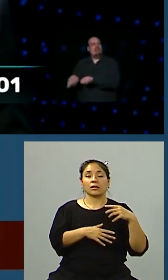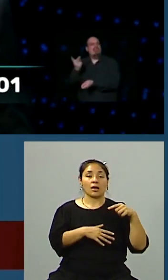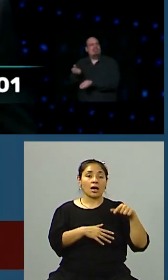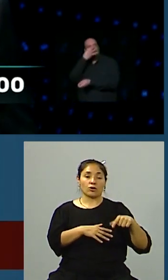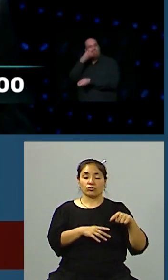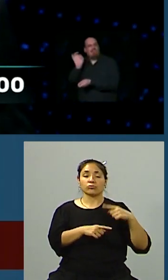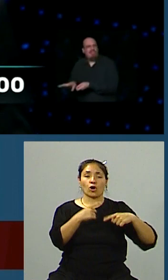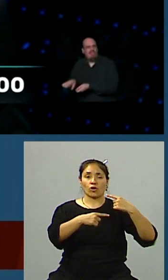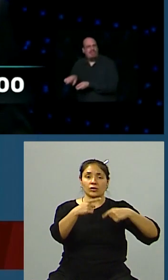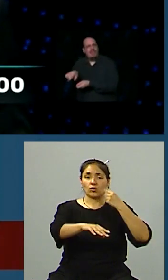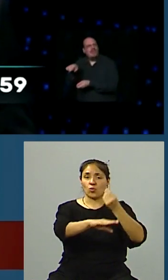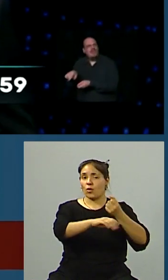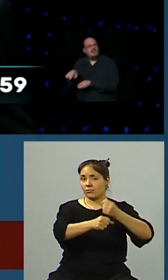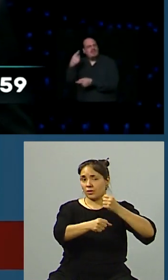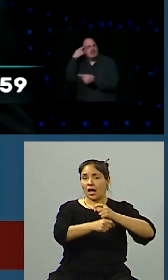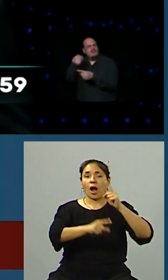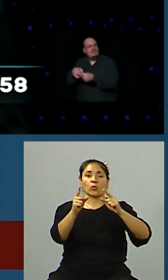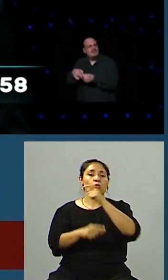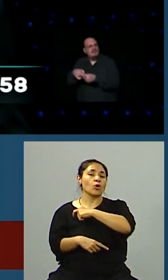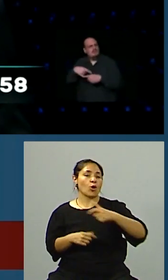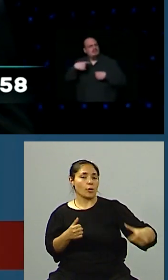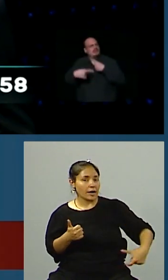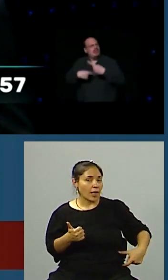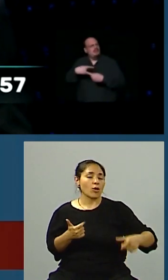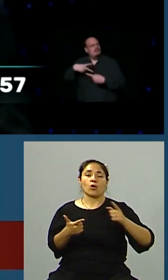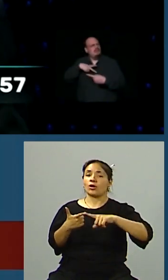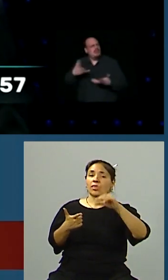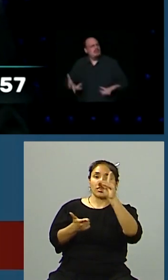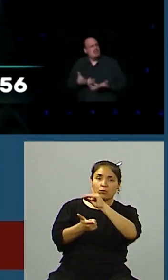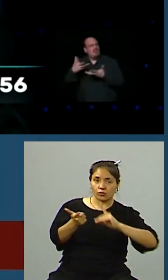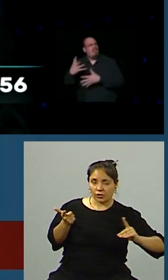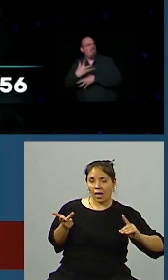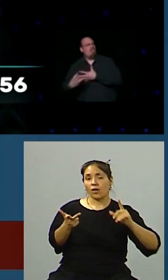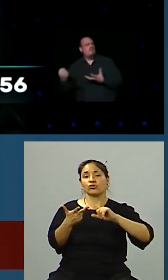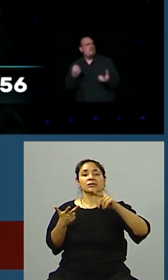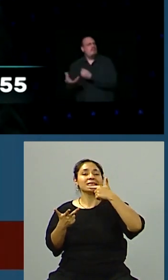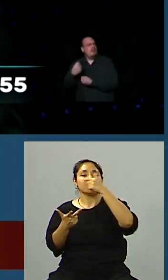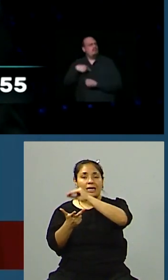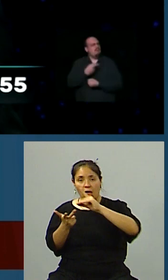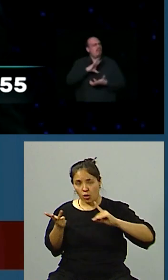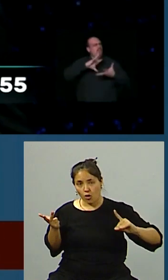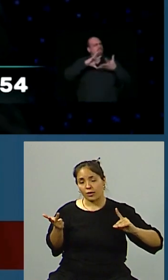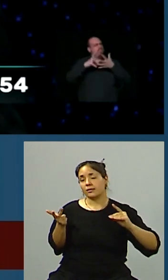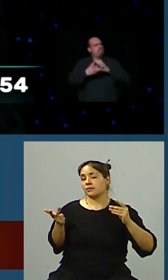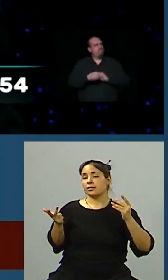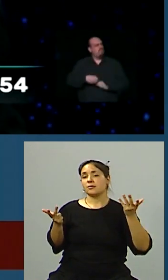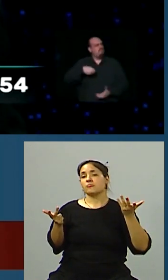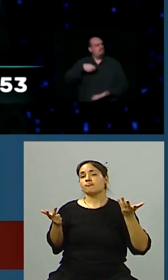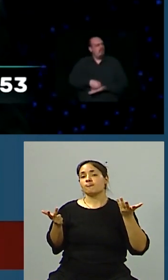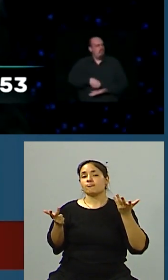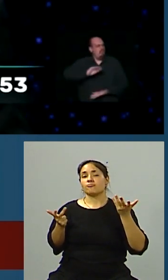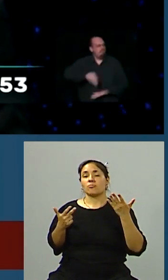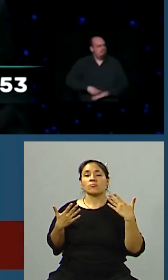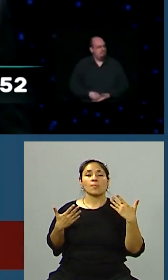algún lugar. Sí. Hay algunos que van a ser gobernadores, hay otros que van a ser diputados, hay otros que van a ser senadores. La definición de